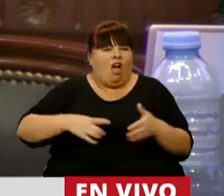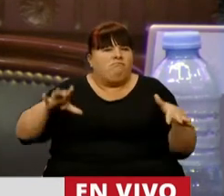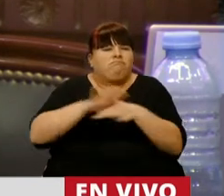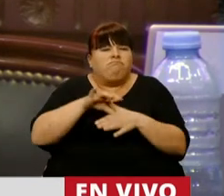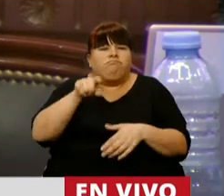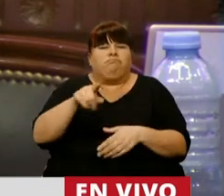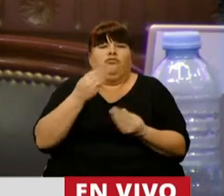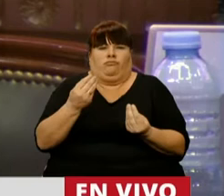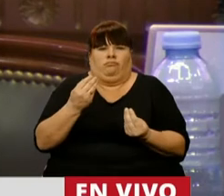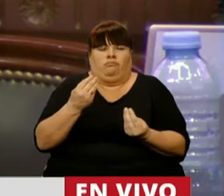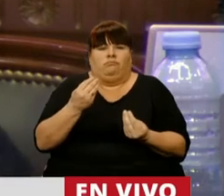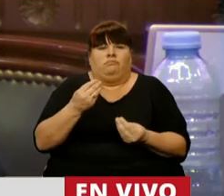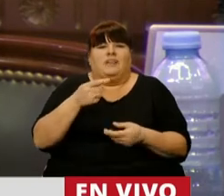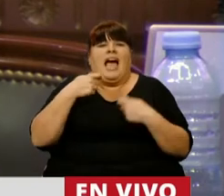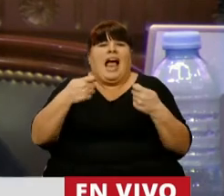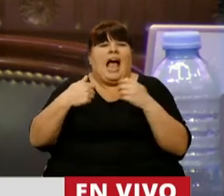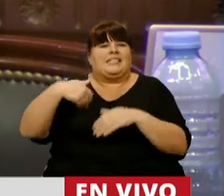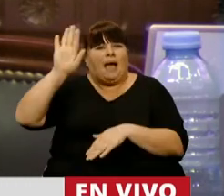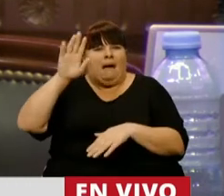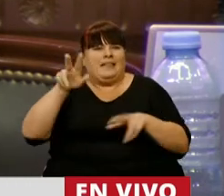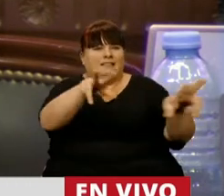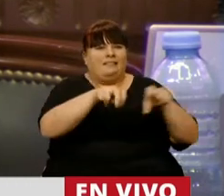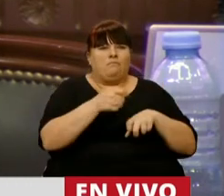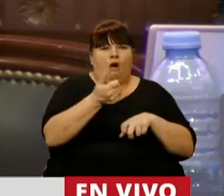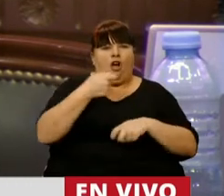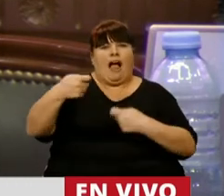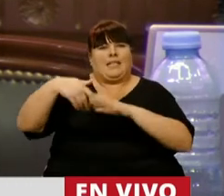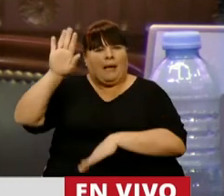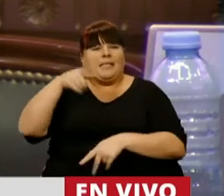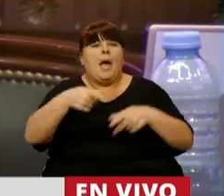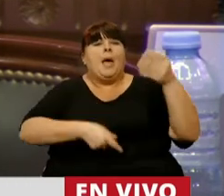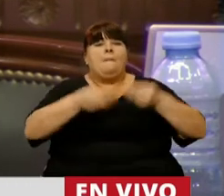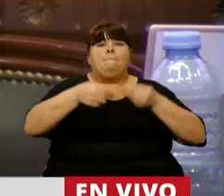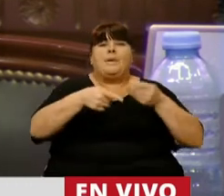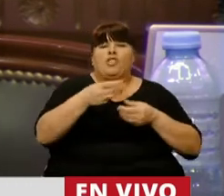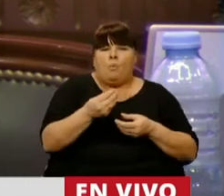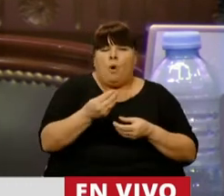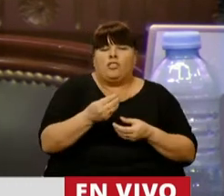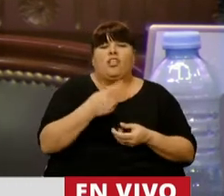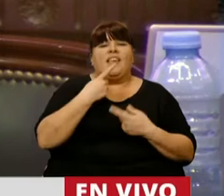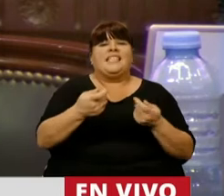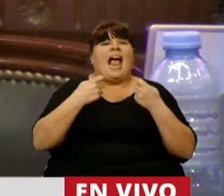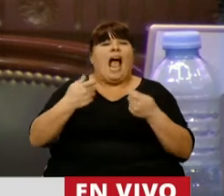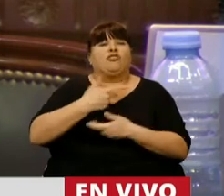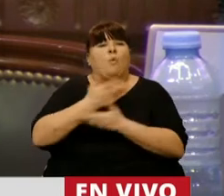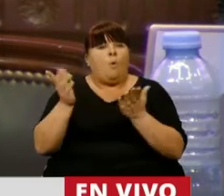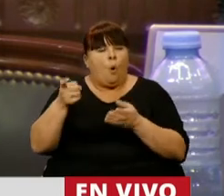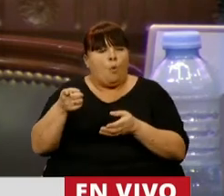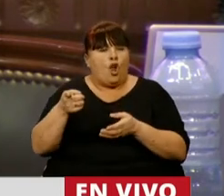intrínseca de evidentemente gastar más de lo que ingresa, de tener un presupuesto que muestra que el gasto